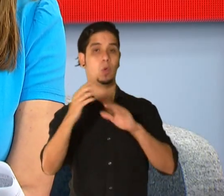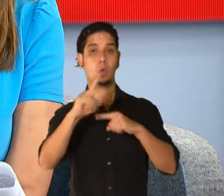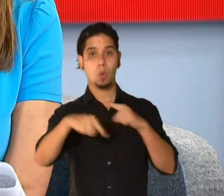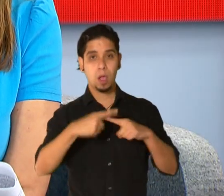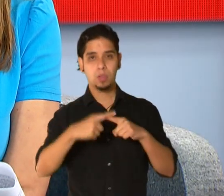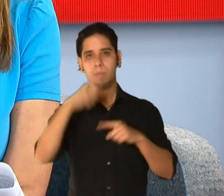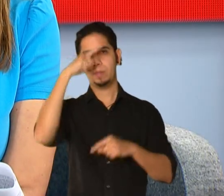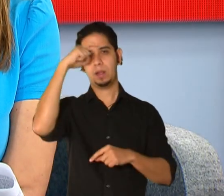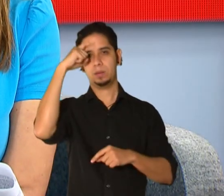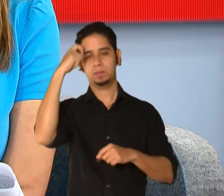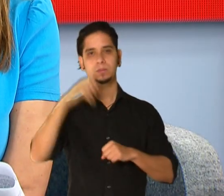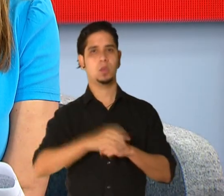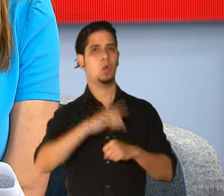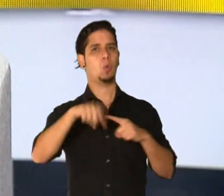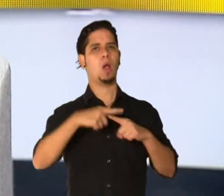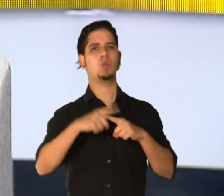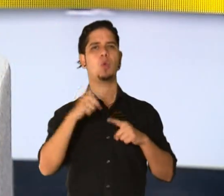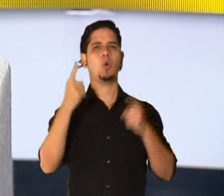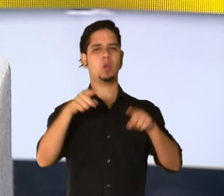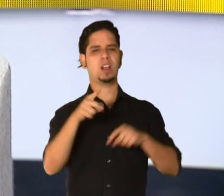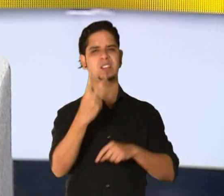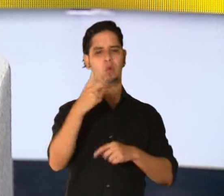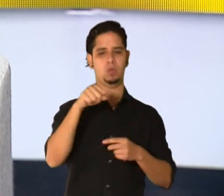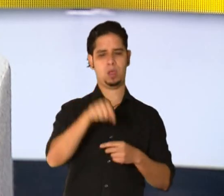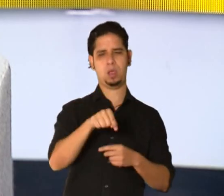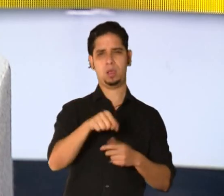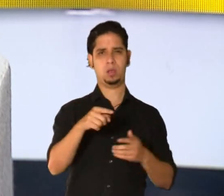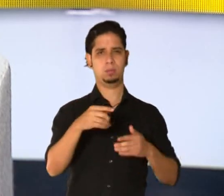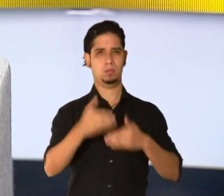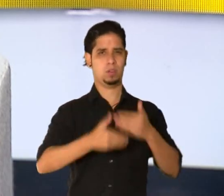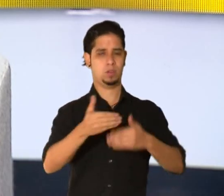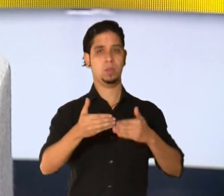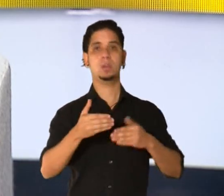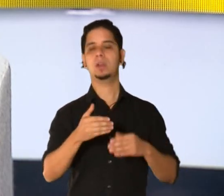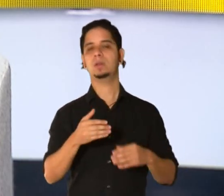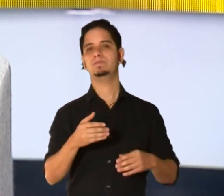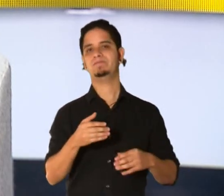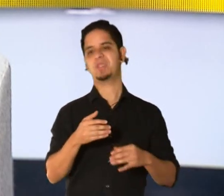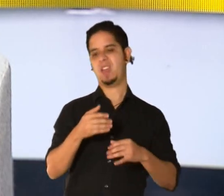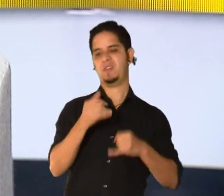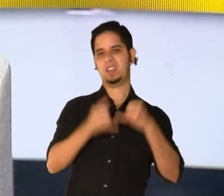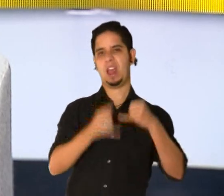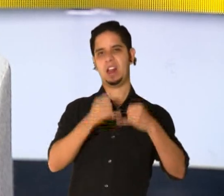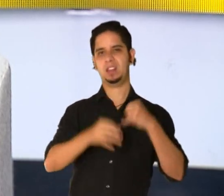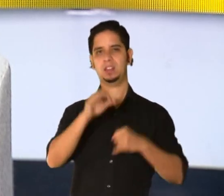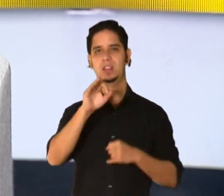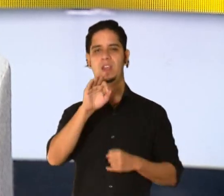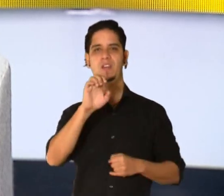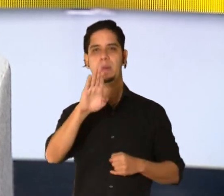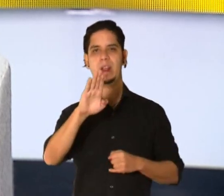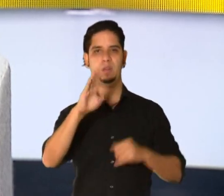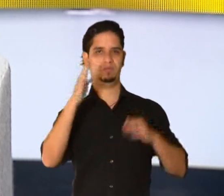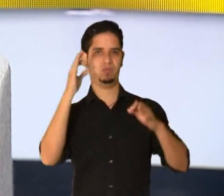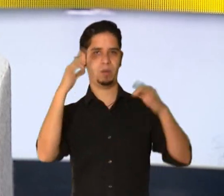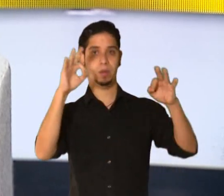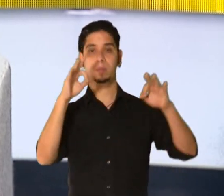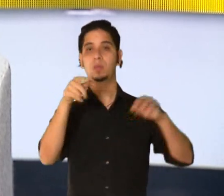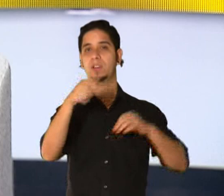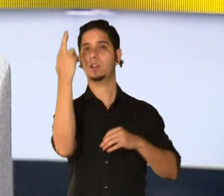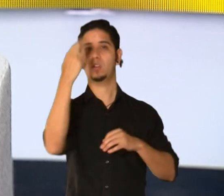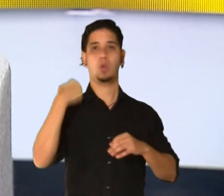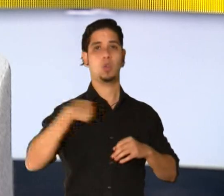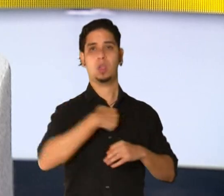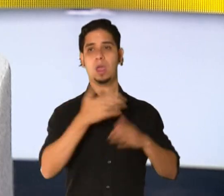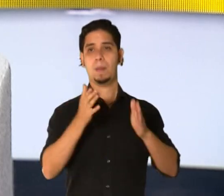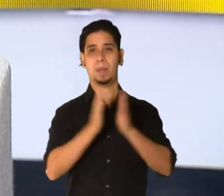esta segunda etapa, doctor? La vamos a hacer a finales, el último fin de semana de febrero, y para eso pues estamos pidiendo la colaboración de